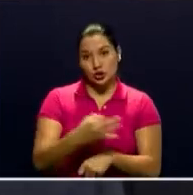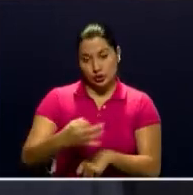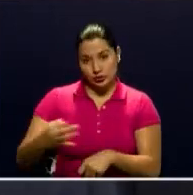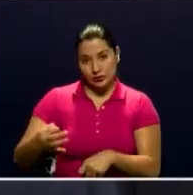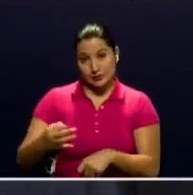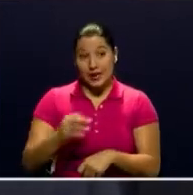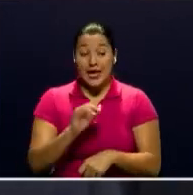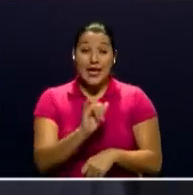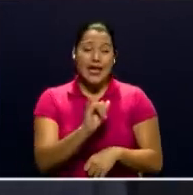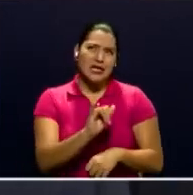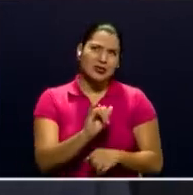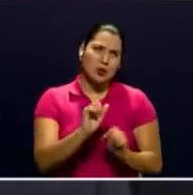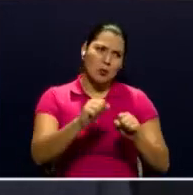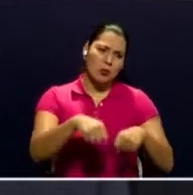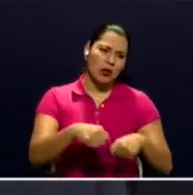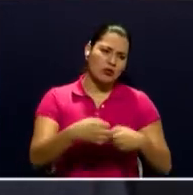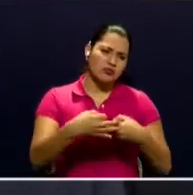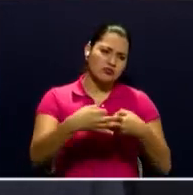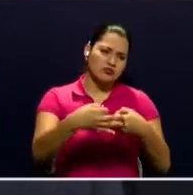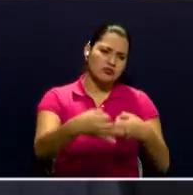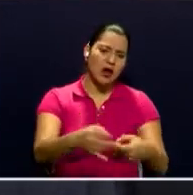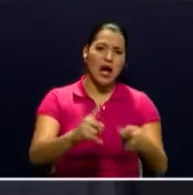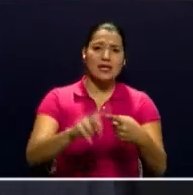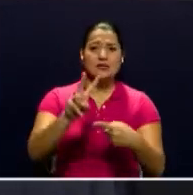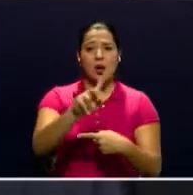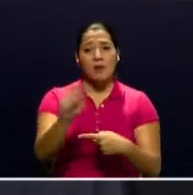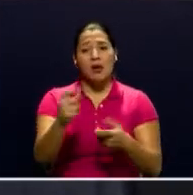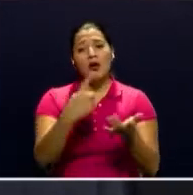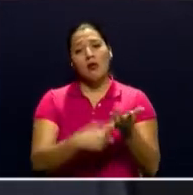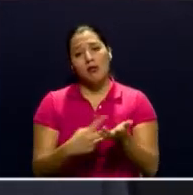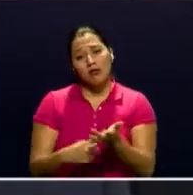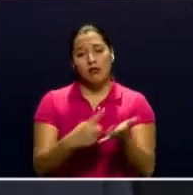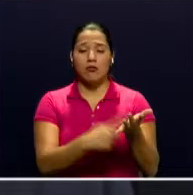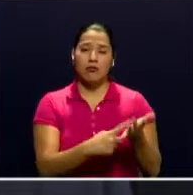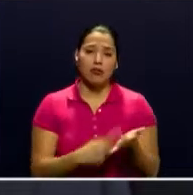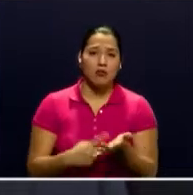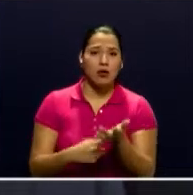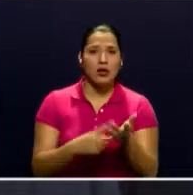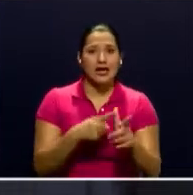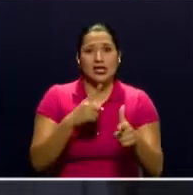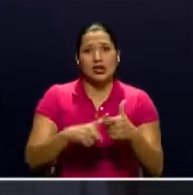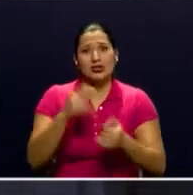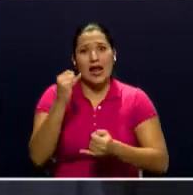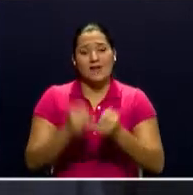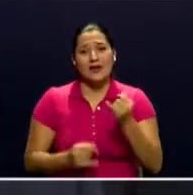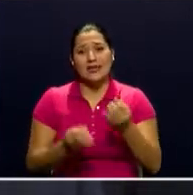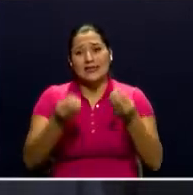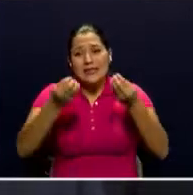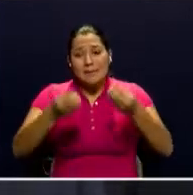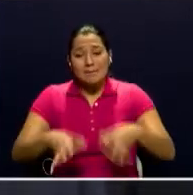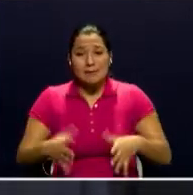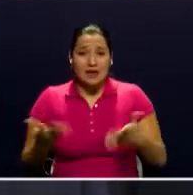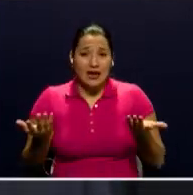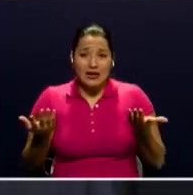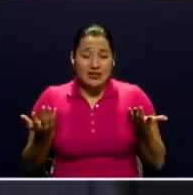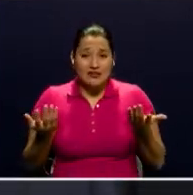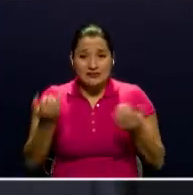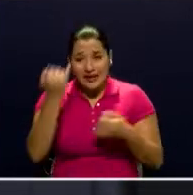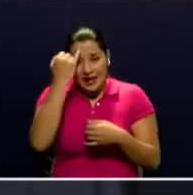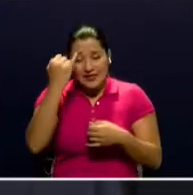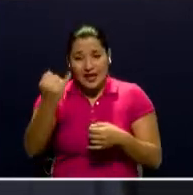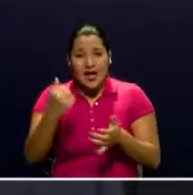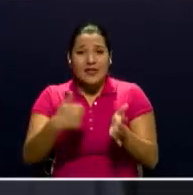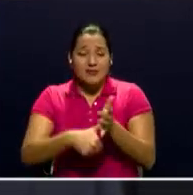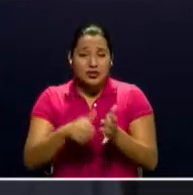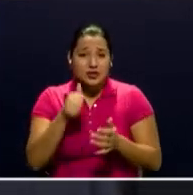Esto, según los cálculos, puede durar incluso 2 meses de discusión. Y al final se pierde, digamos, la idea del voto de censura, que